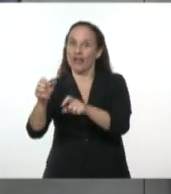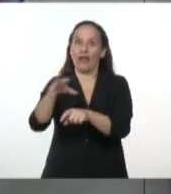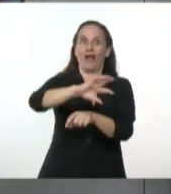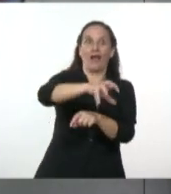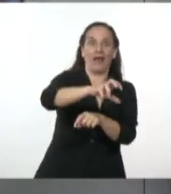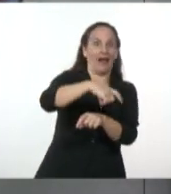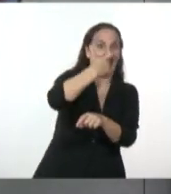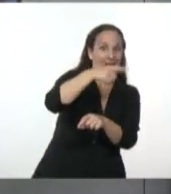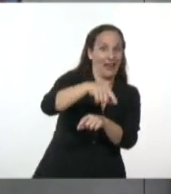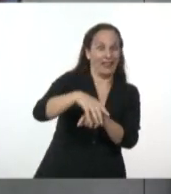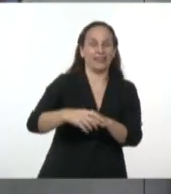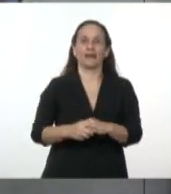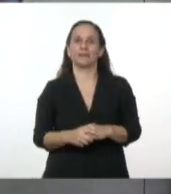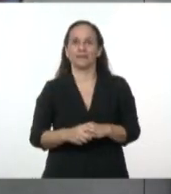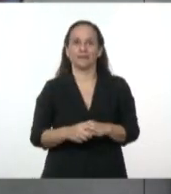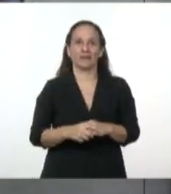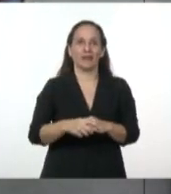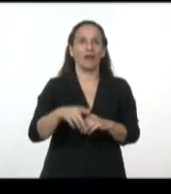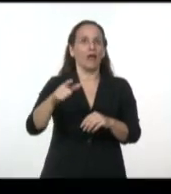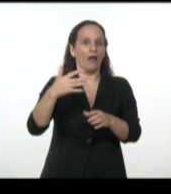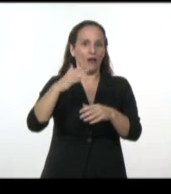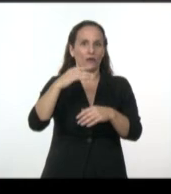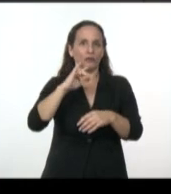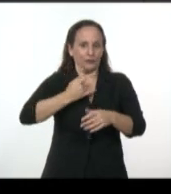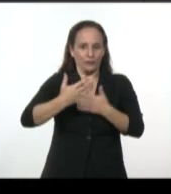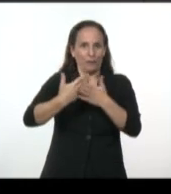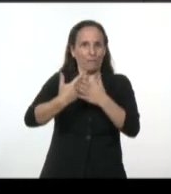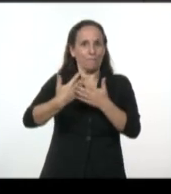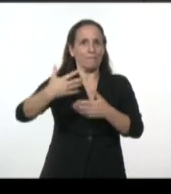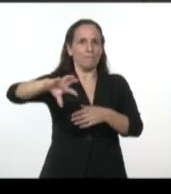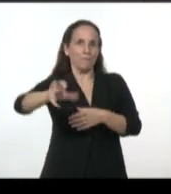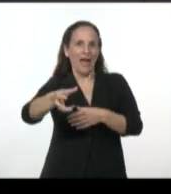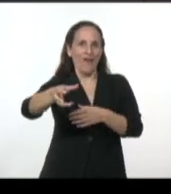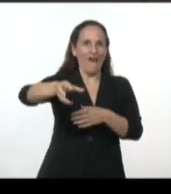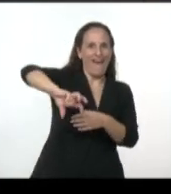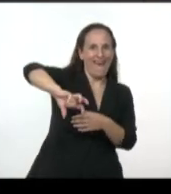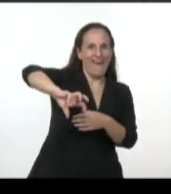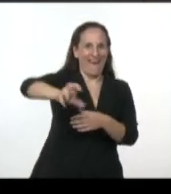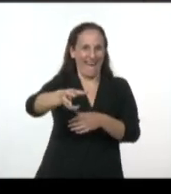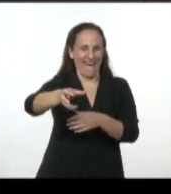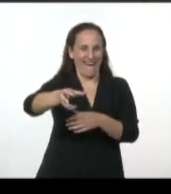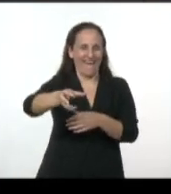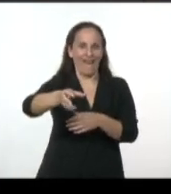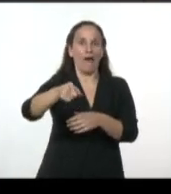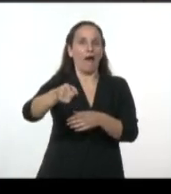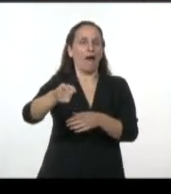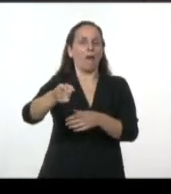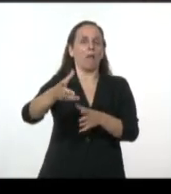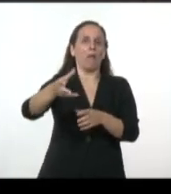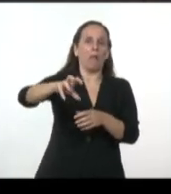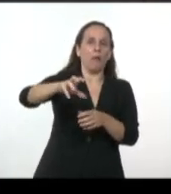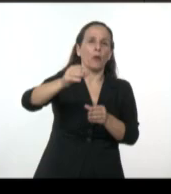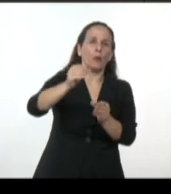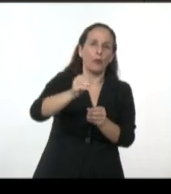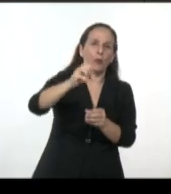agua caliente. Uno tiene que utilizar las manos para poder hacer girar los volantes y tener poca agua, mucha